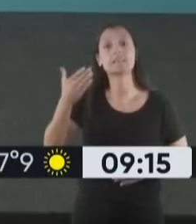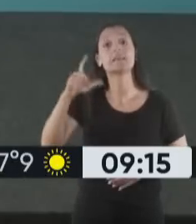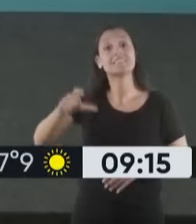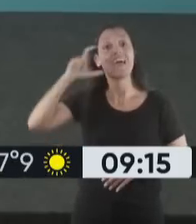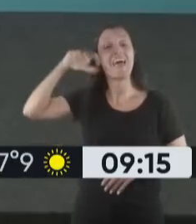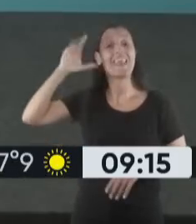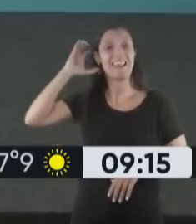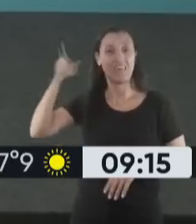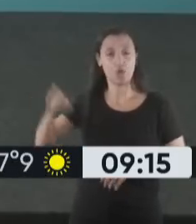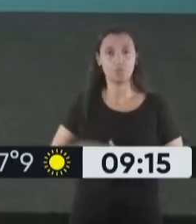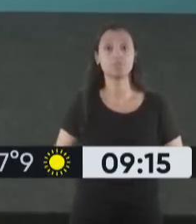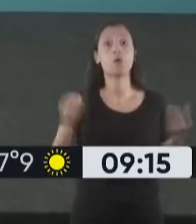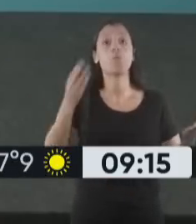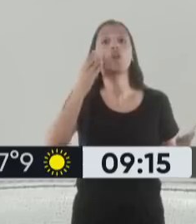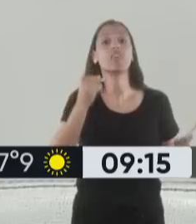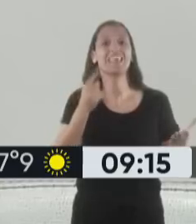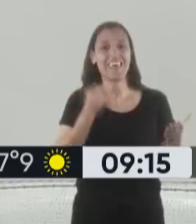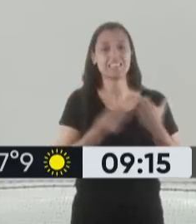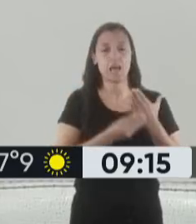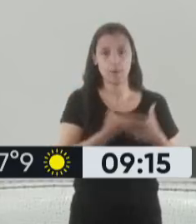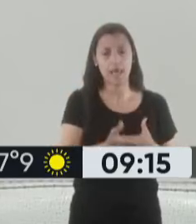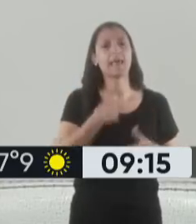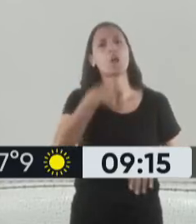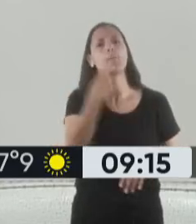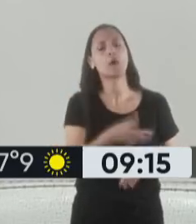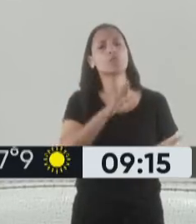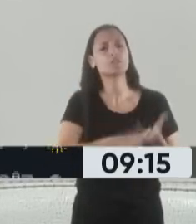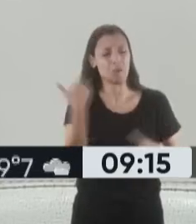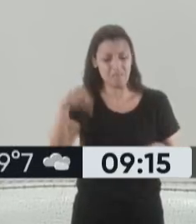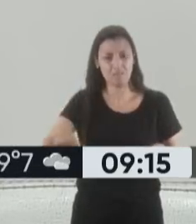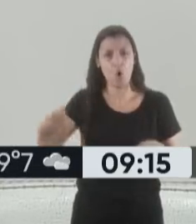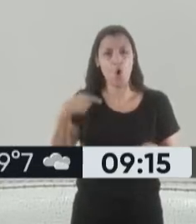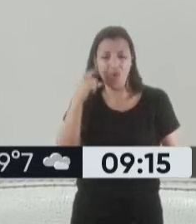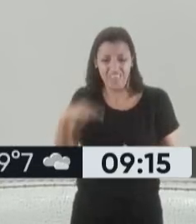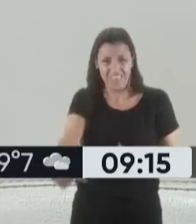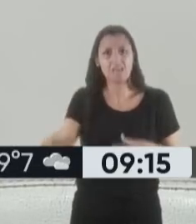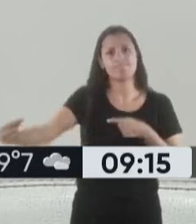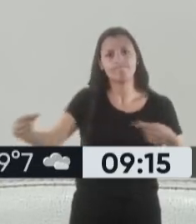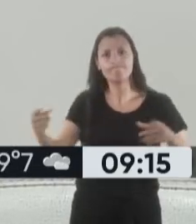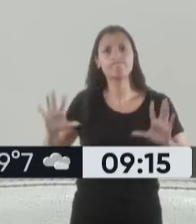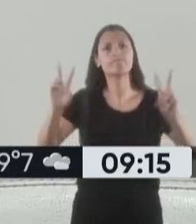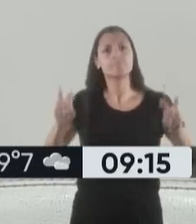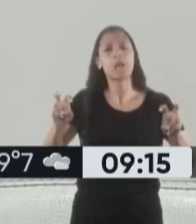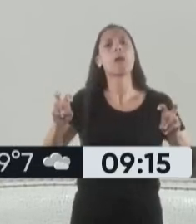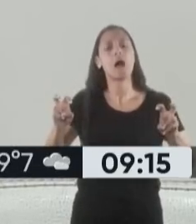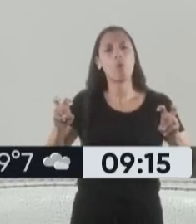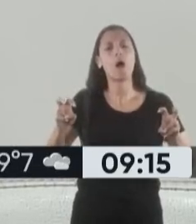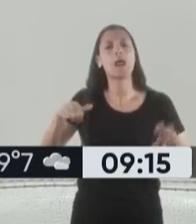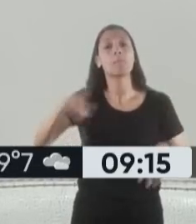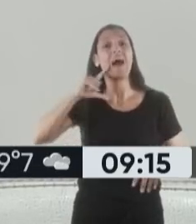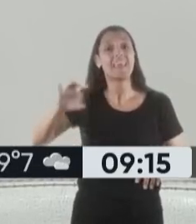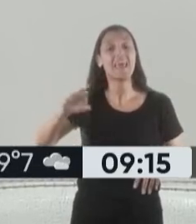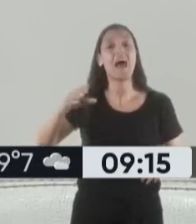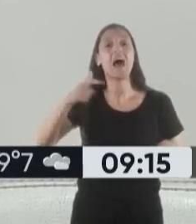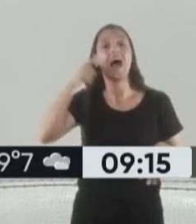Portavoz, a su izquierda. Acá. Buenos días. Le quiero preguntar por la controversia generada en estas horas en torno a la situación de María de los Ángeles Duarte, la